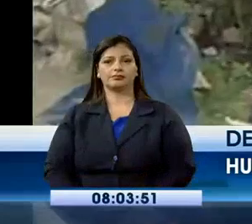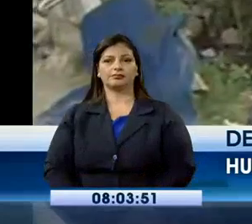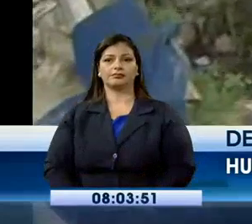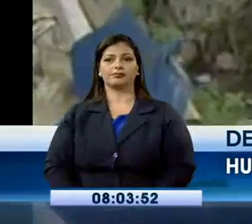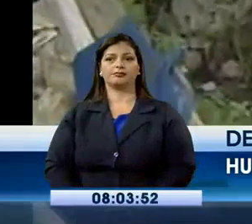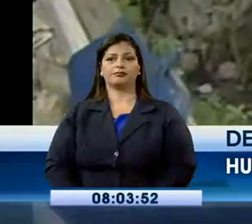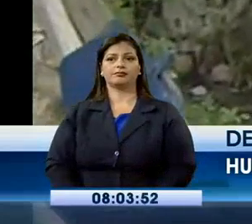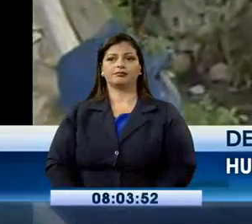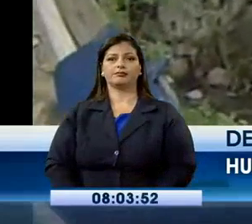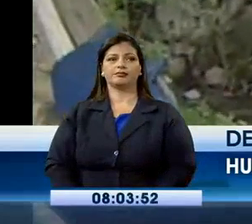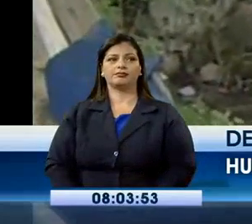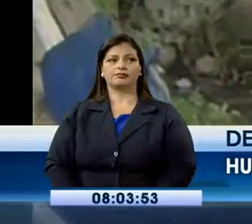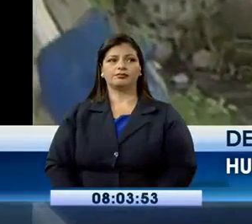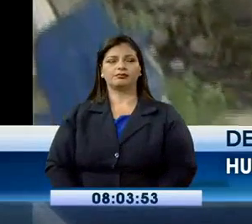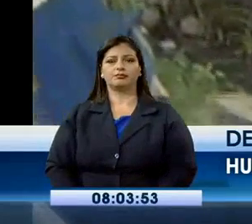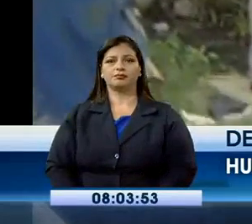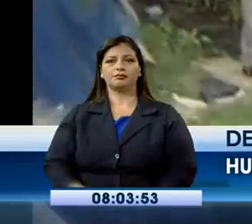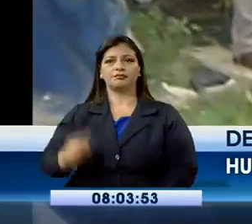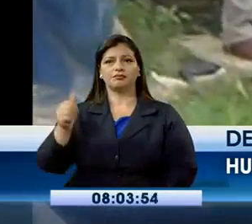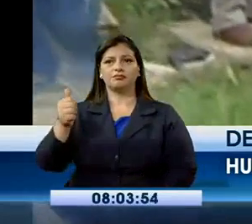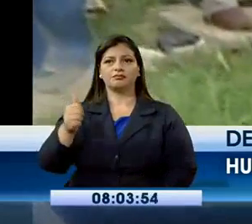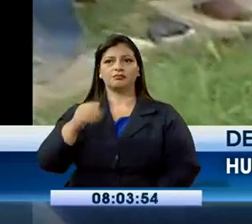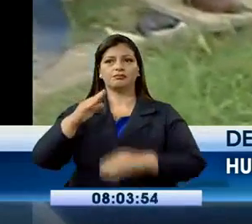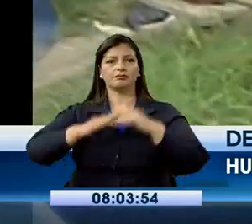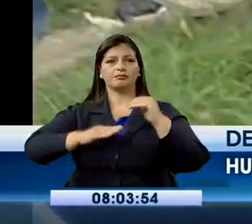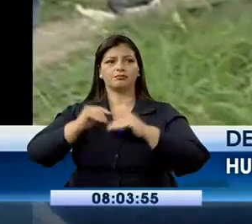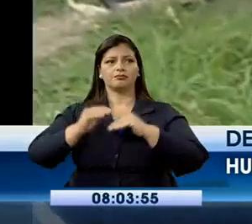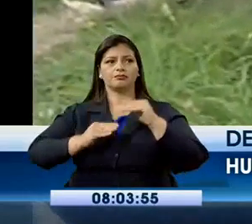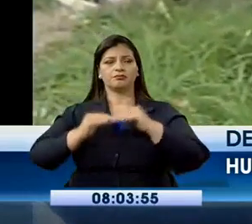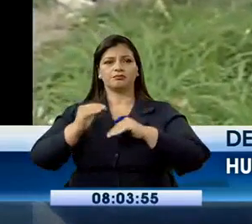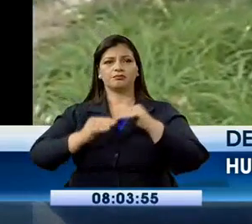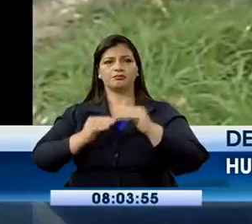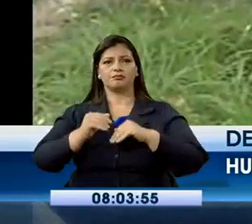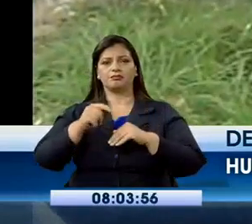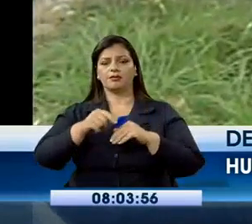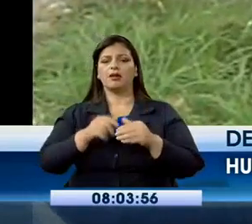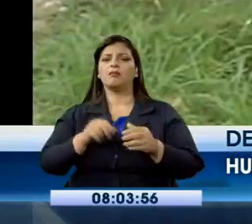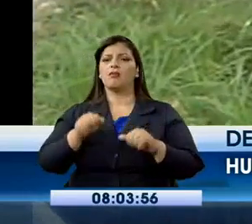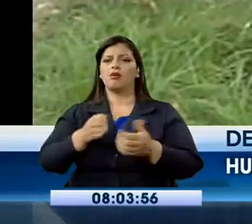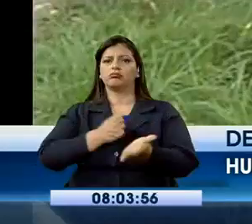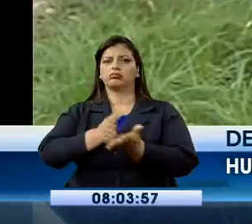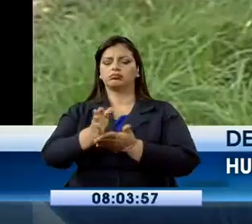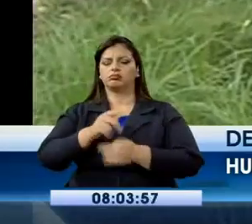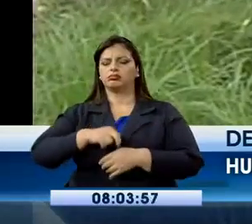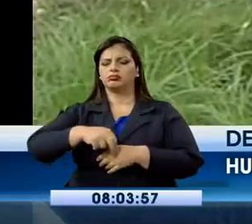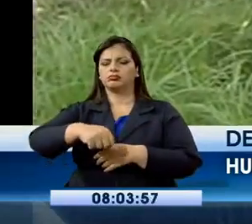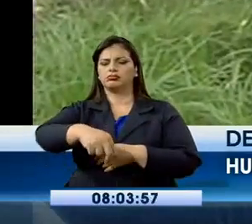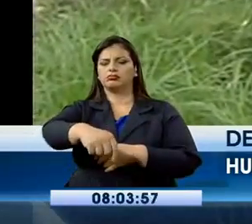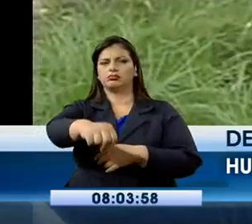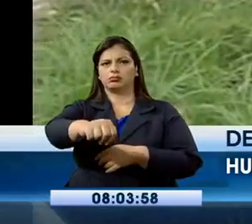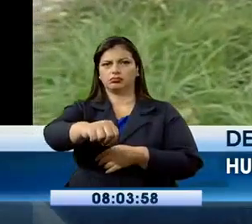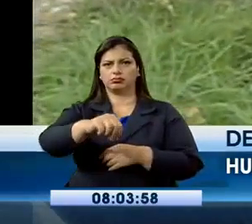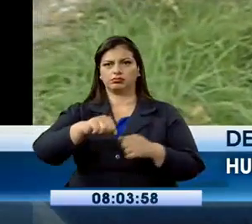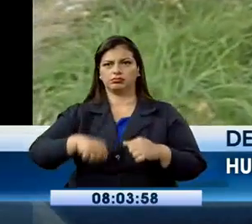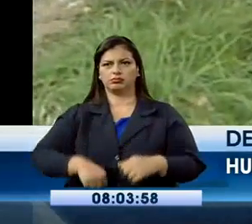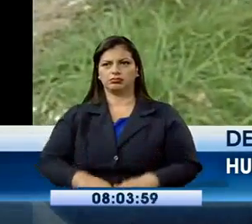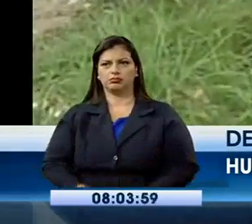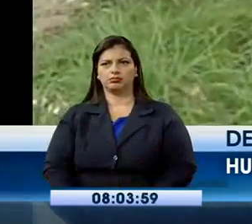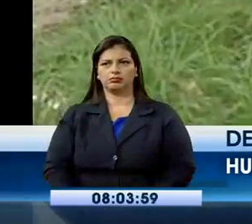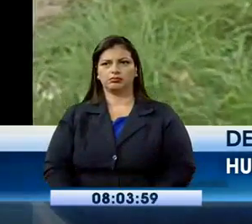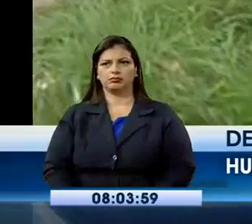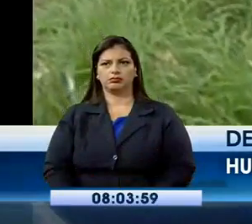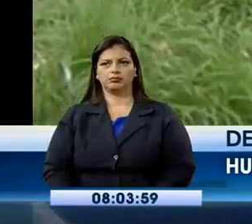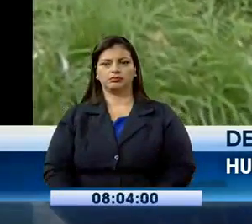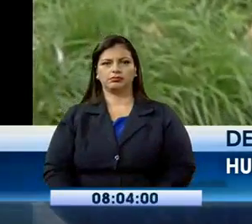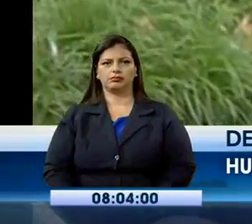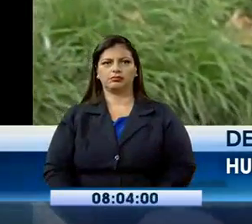Este es un puentecito que hemos construido allí para poder tener acceso, puesto de que ahora usted ve el nivel bajo, pero cuando